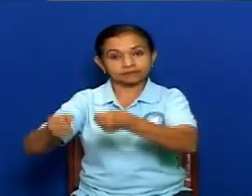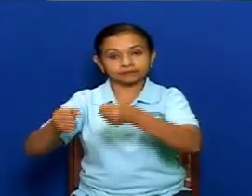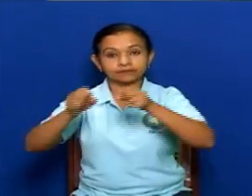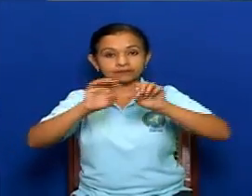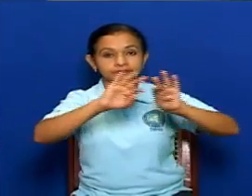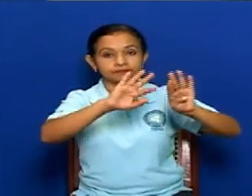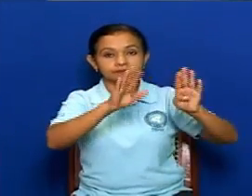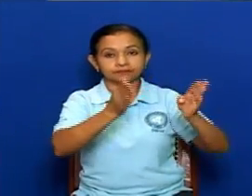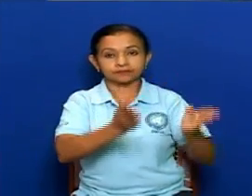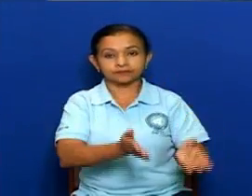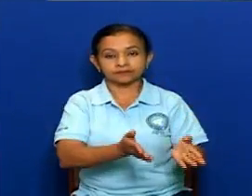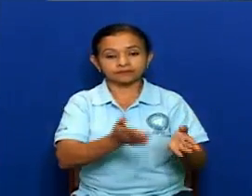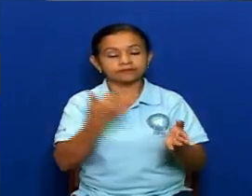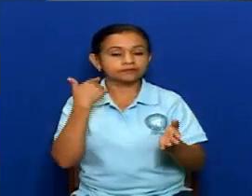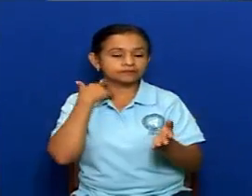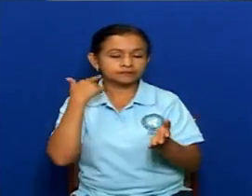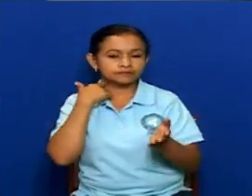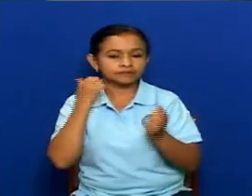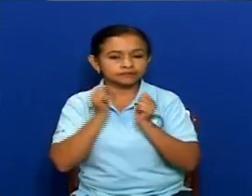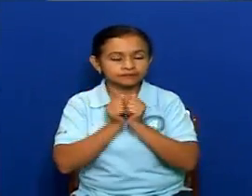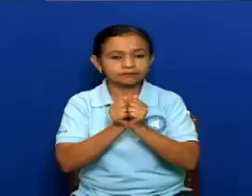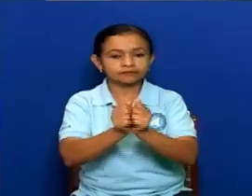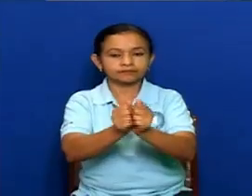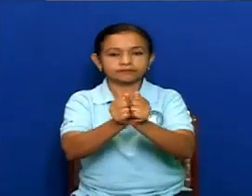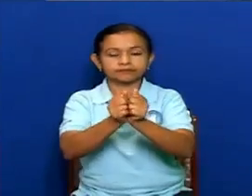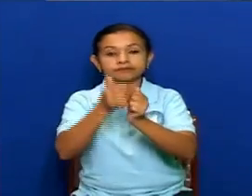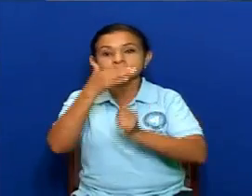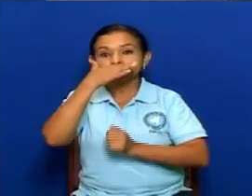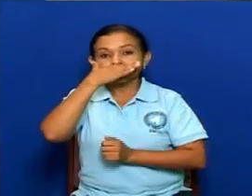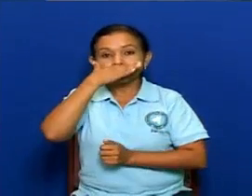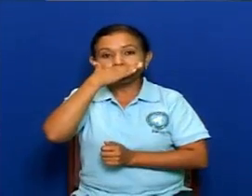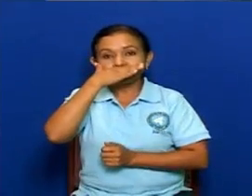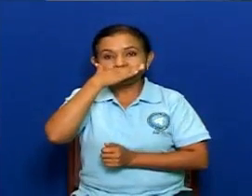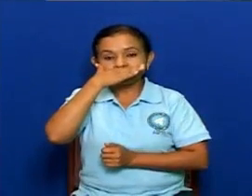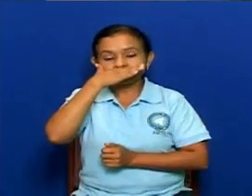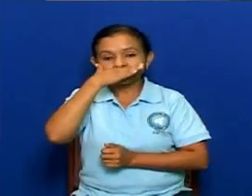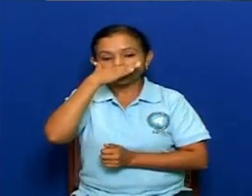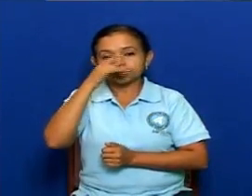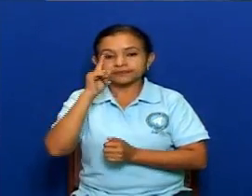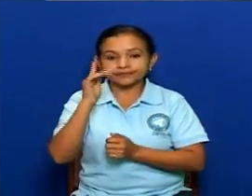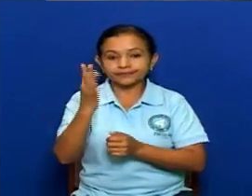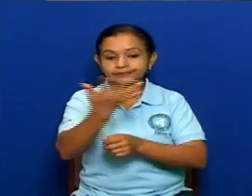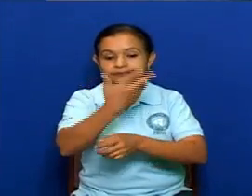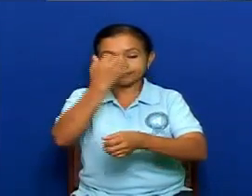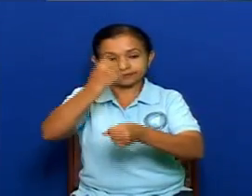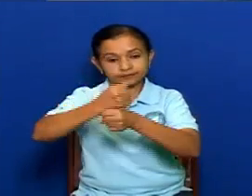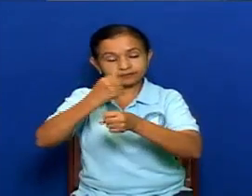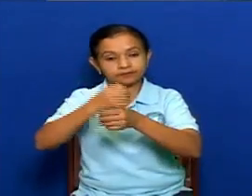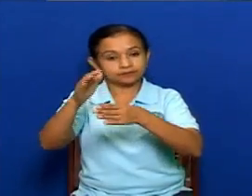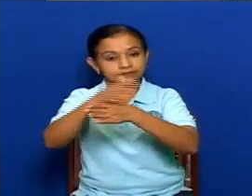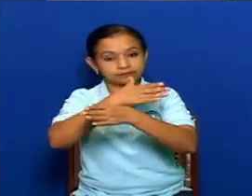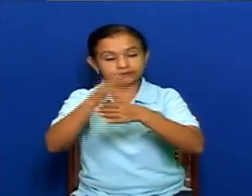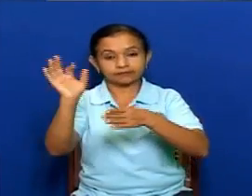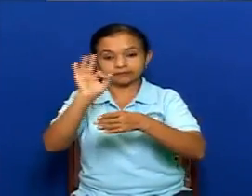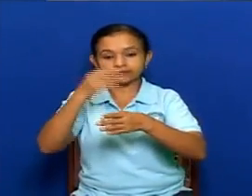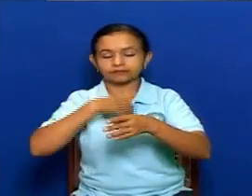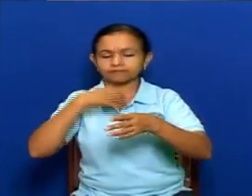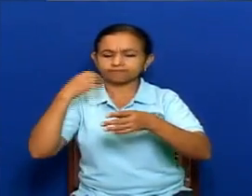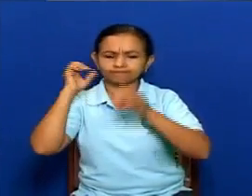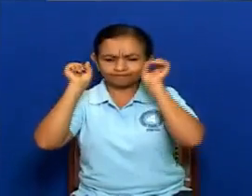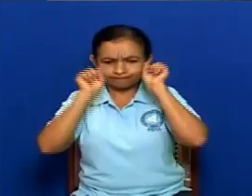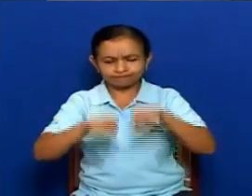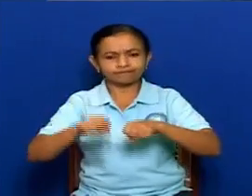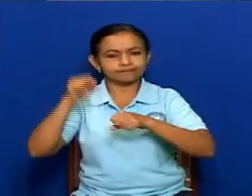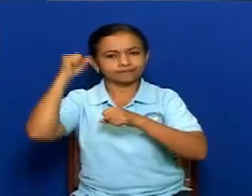han acompañado, valga la redundancia, al Frente Sandinista en todas las tareas para lograr las victorias que hemos